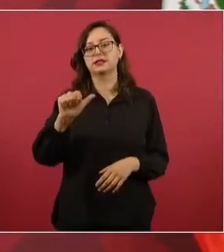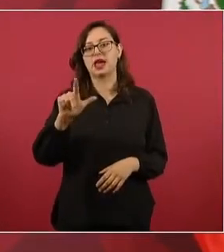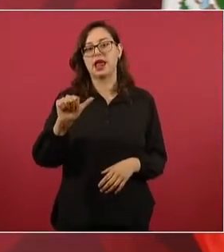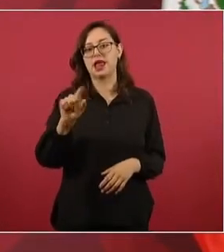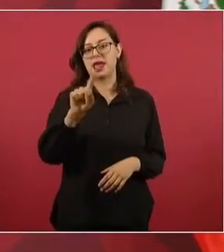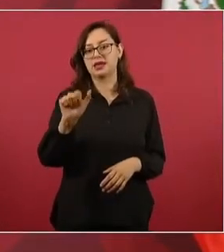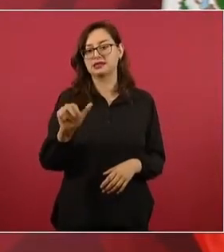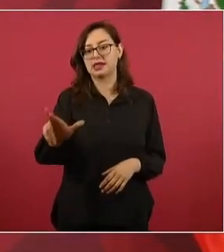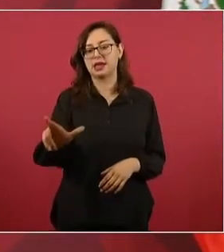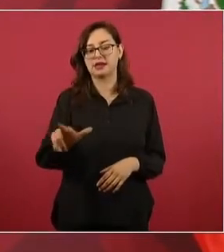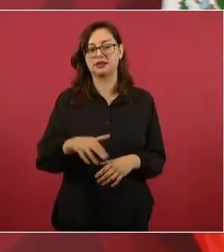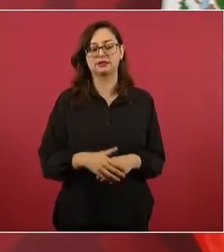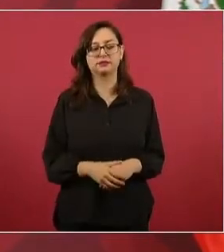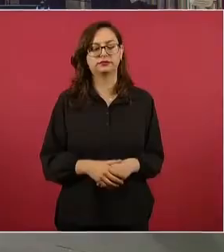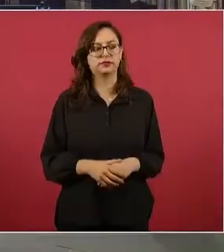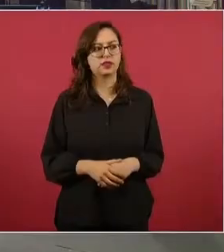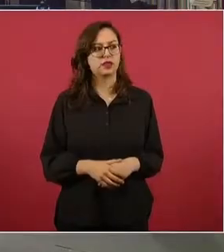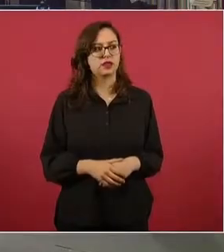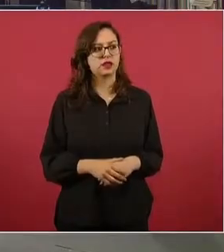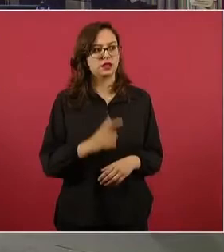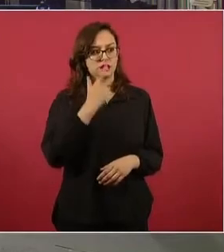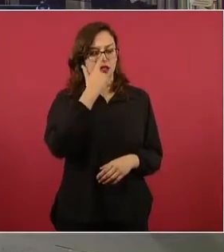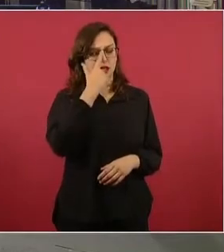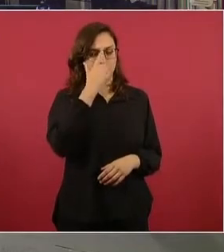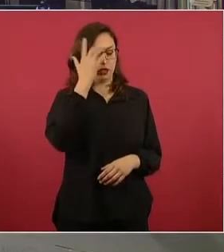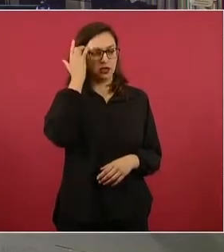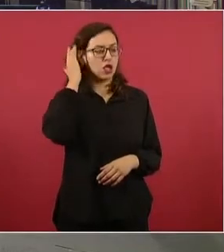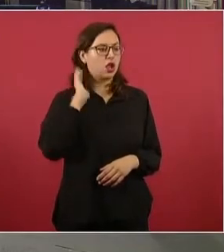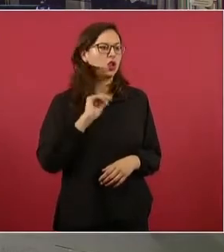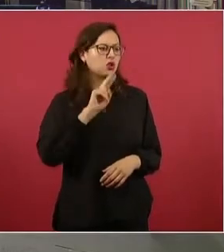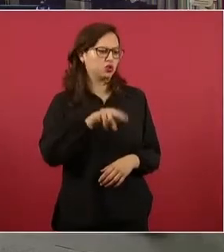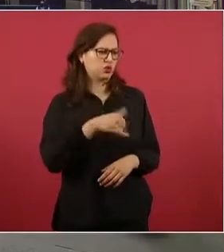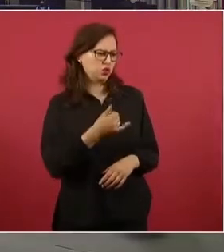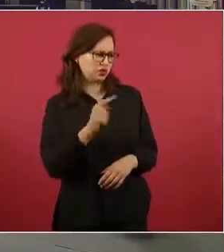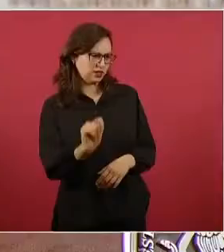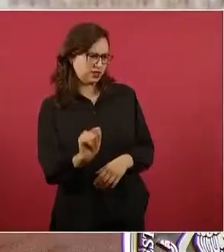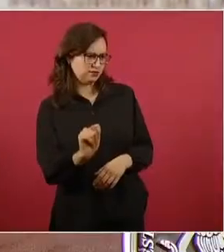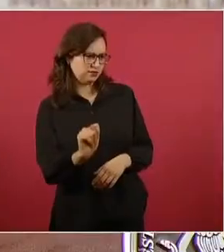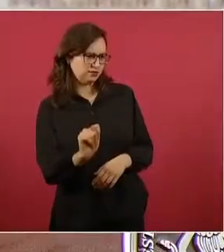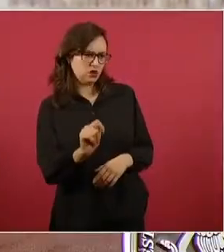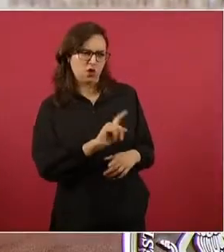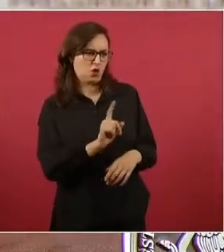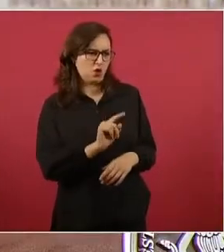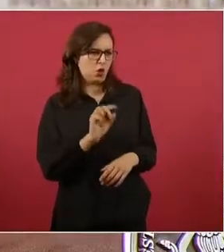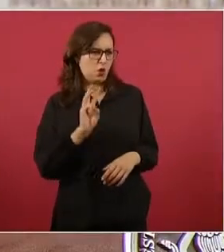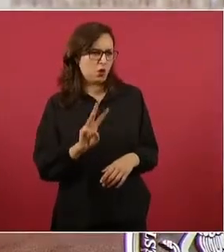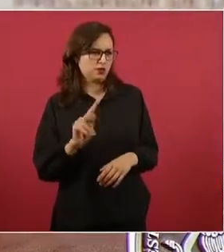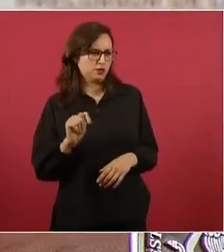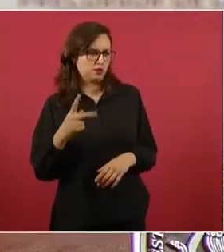pero no es el New York Times, es el Washington Post. New York Times.